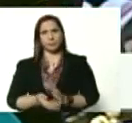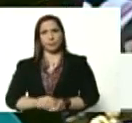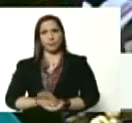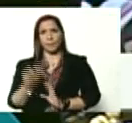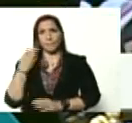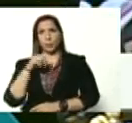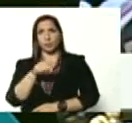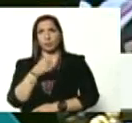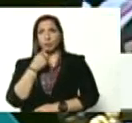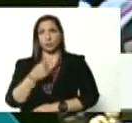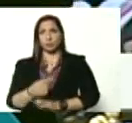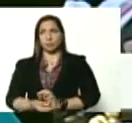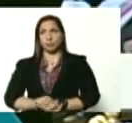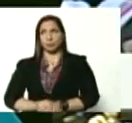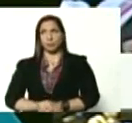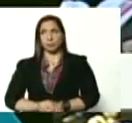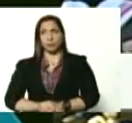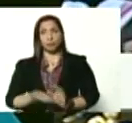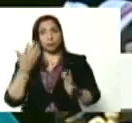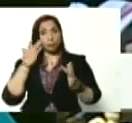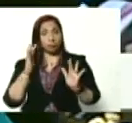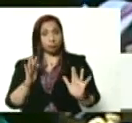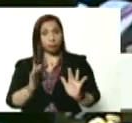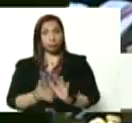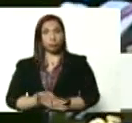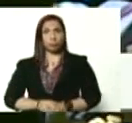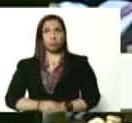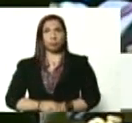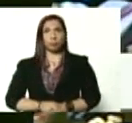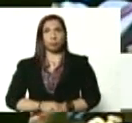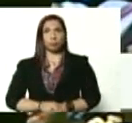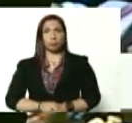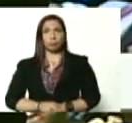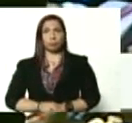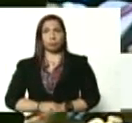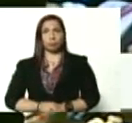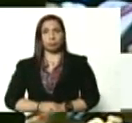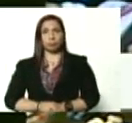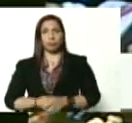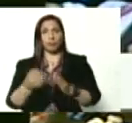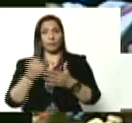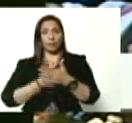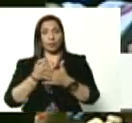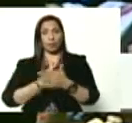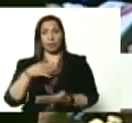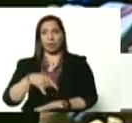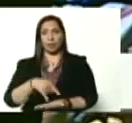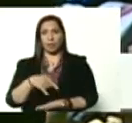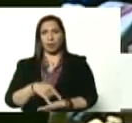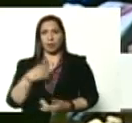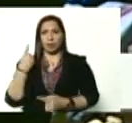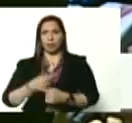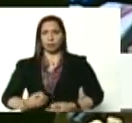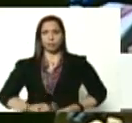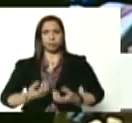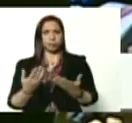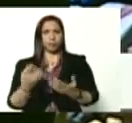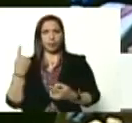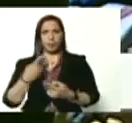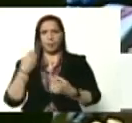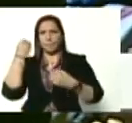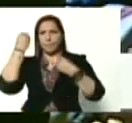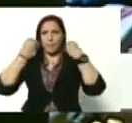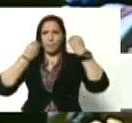decimos que es probable en la batalla de carabobo y va a darse porque era una planificación